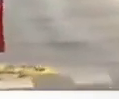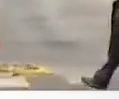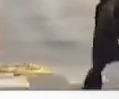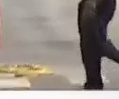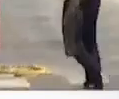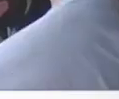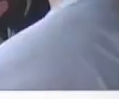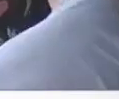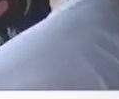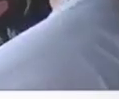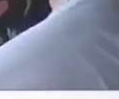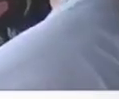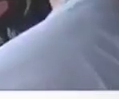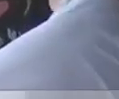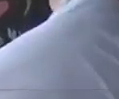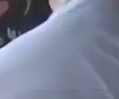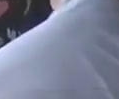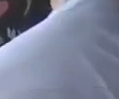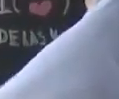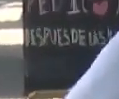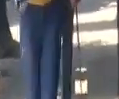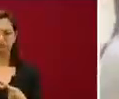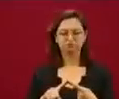este reto. Solidaricen.